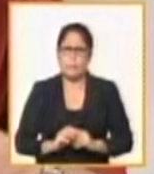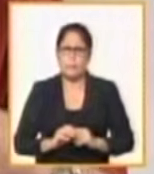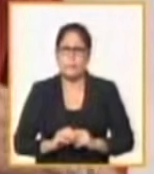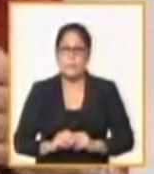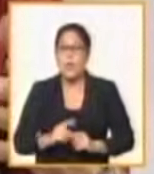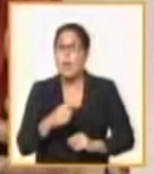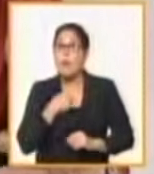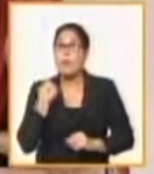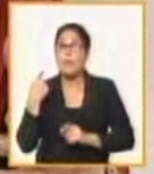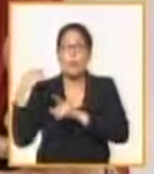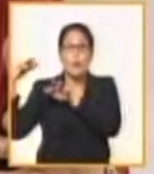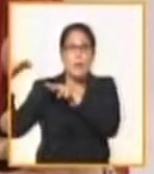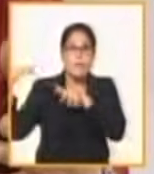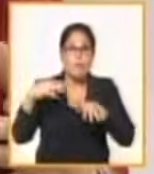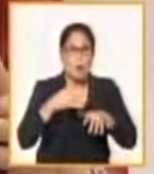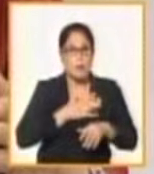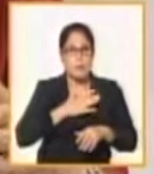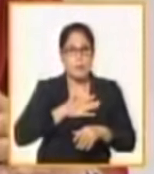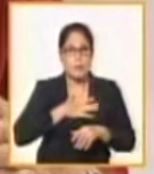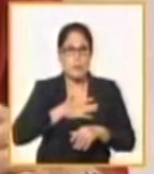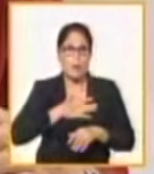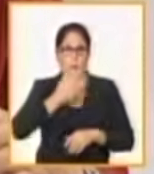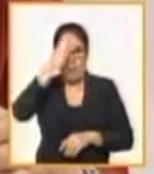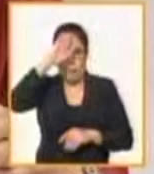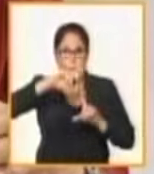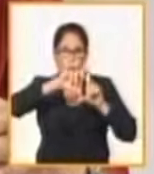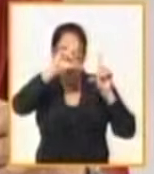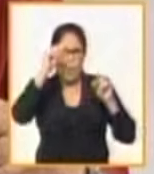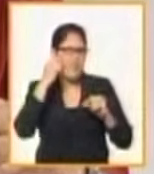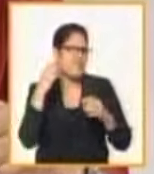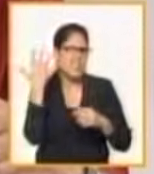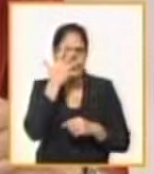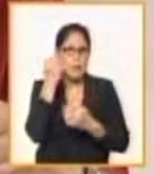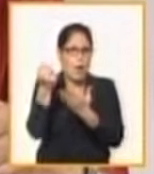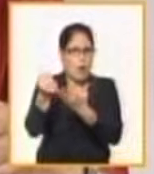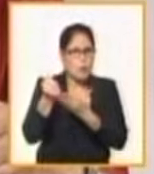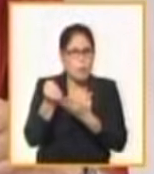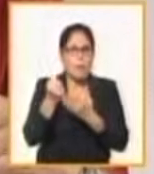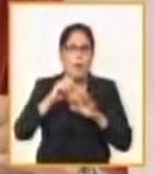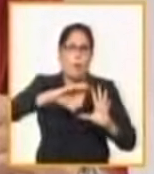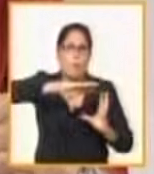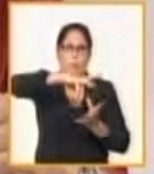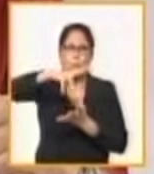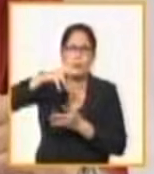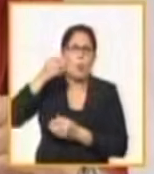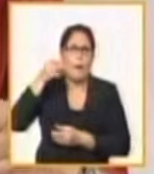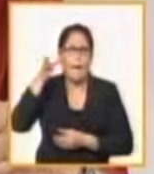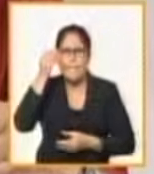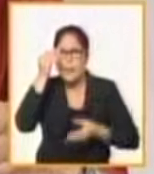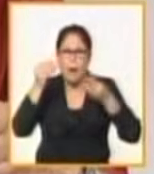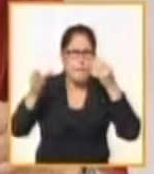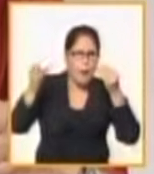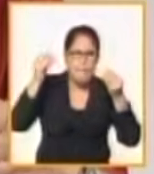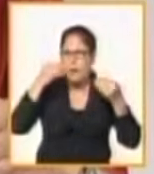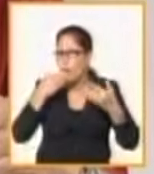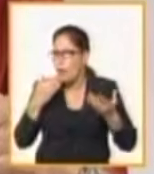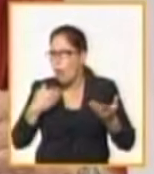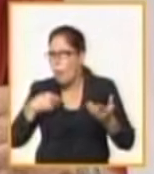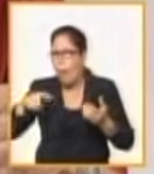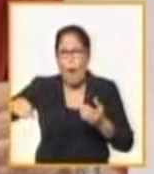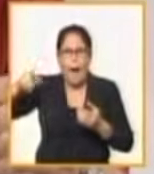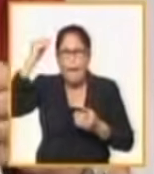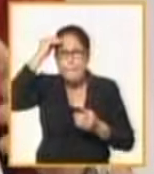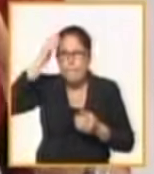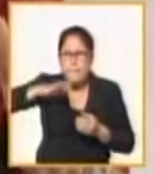la influencia del mundo. Nosotros siempre hemos sido un país con una vocación, como dijo don Fernando